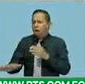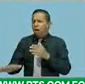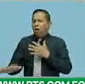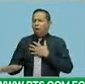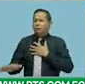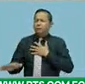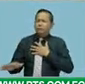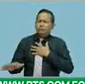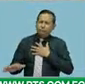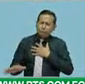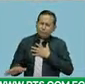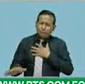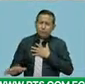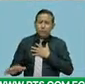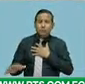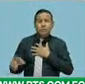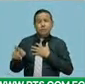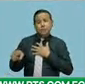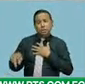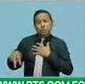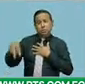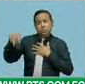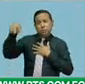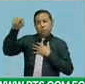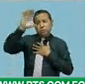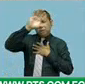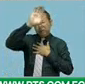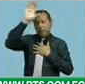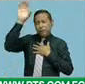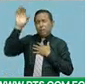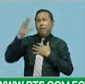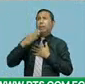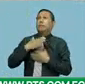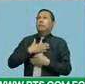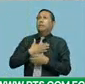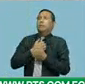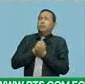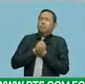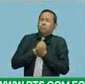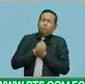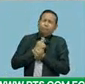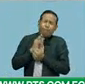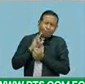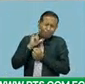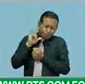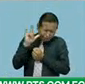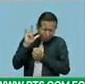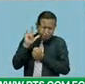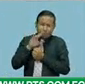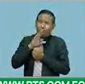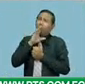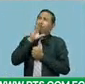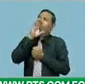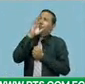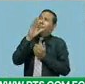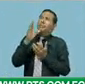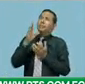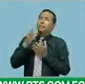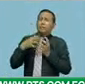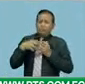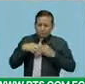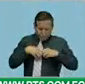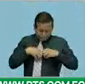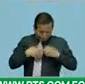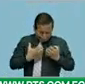cielo sé que nos va a cuidar, sabe que lo amo, lo amaré siempre, que se lleva una parte de mi vida